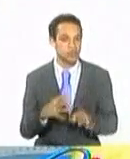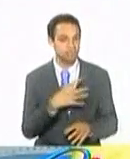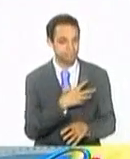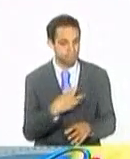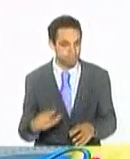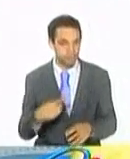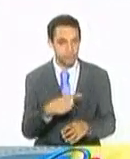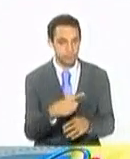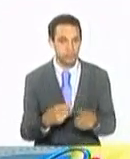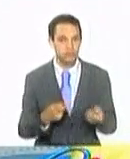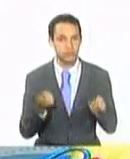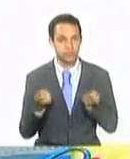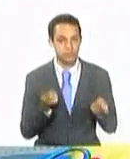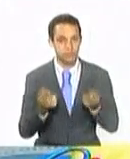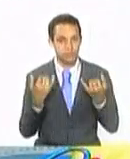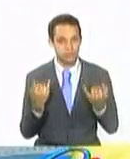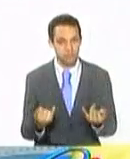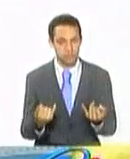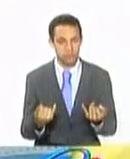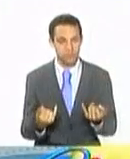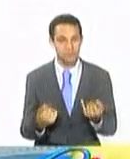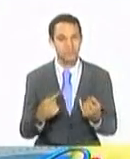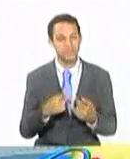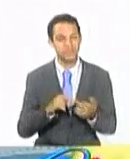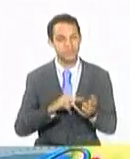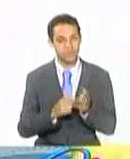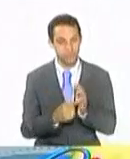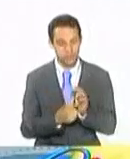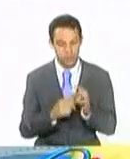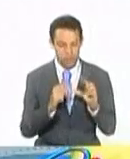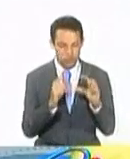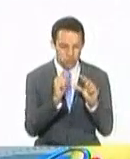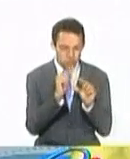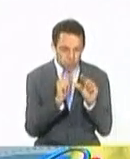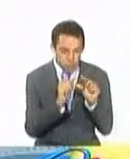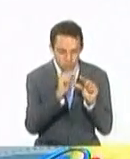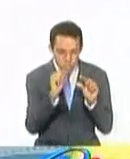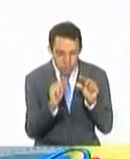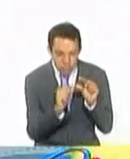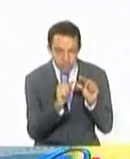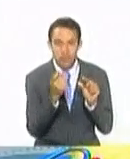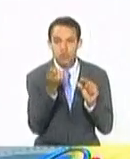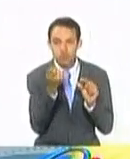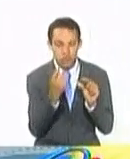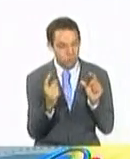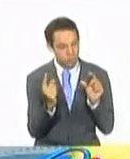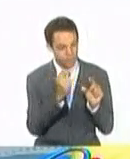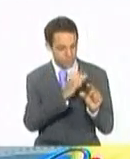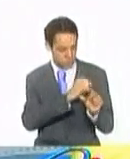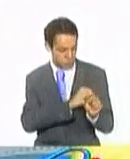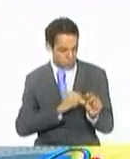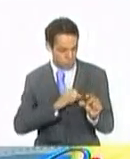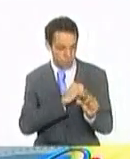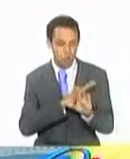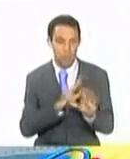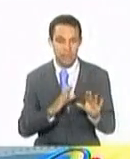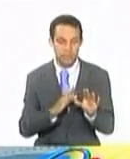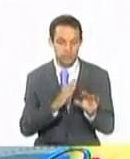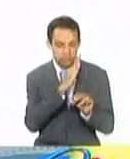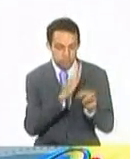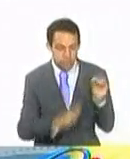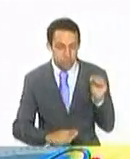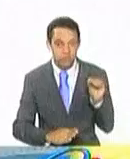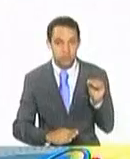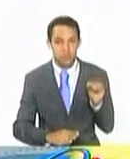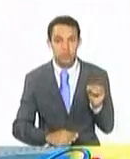usted seguramente le hablaron de una cuadrantectomía que es quitar un cuadrito del seno Y eso le deforma la parte estética no le echen